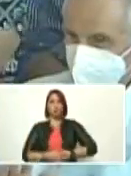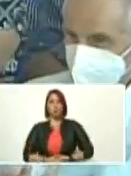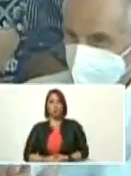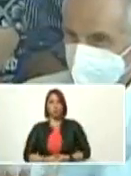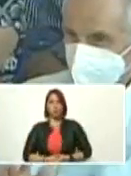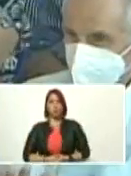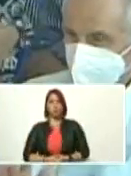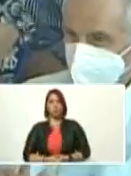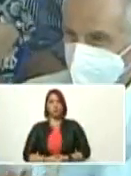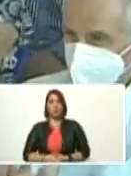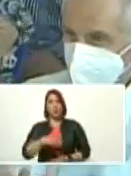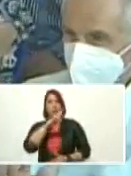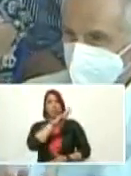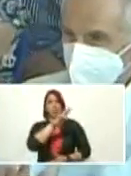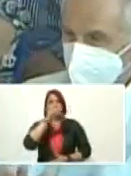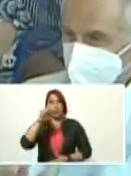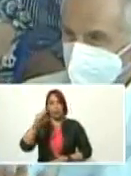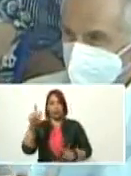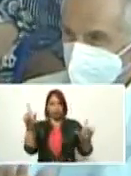a RT,